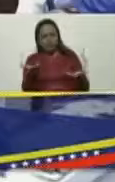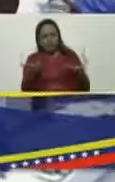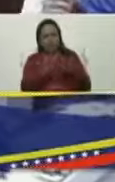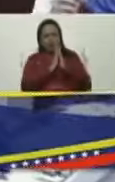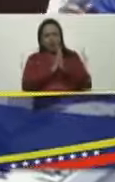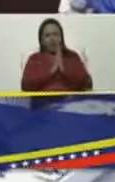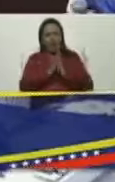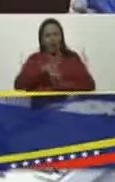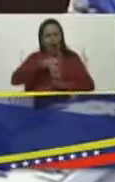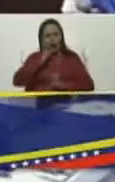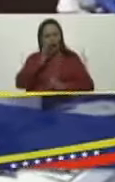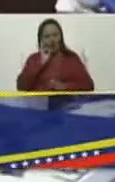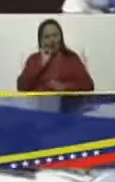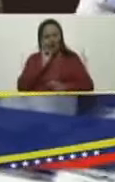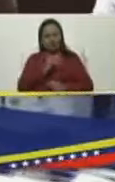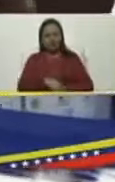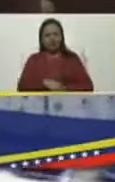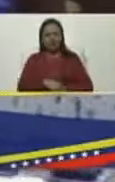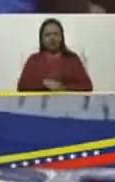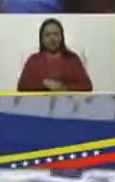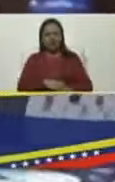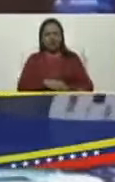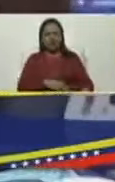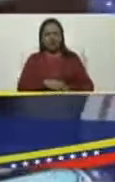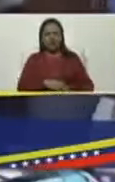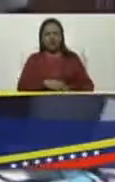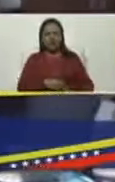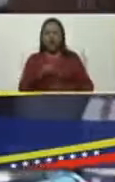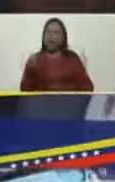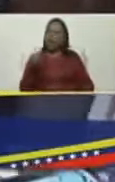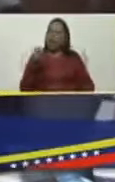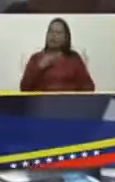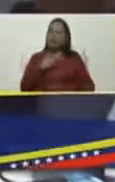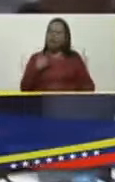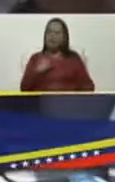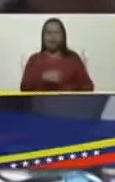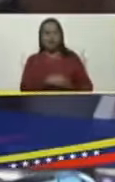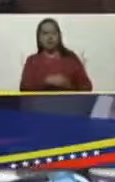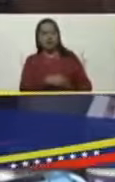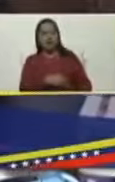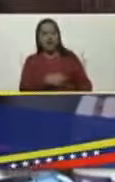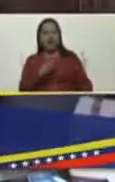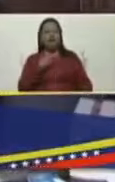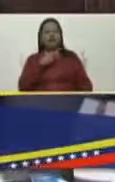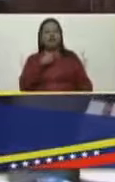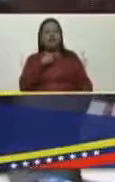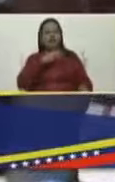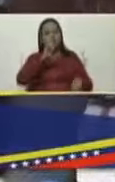pues. Ahí me lo pone negro retinto, ahí me gusta negro.